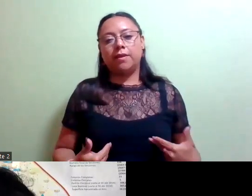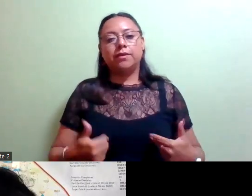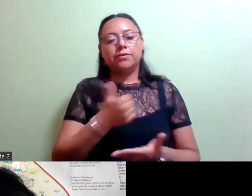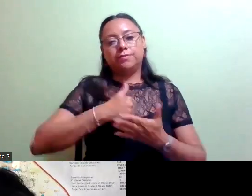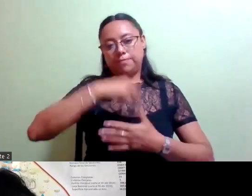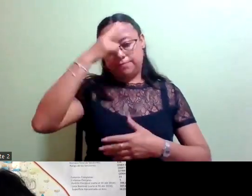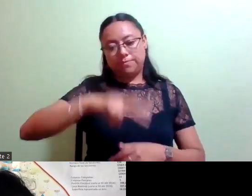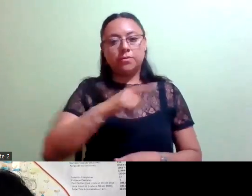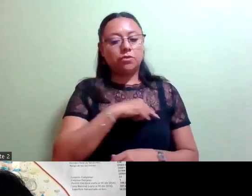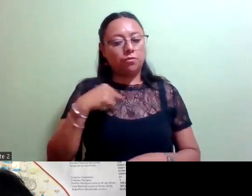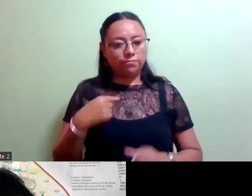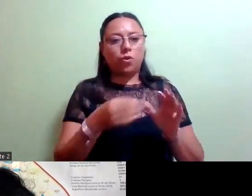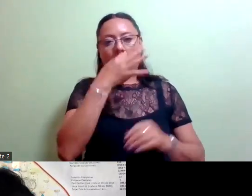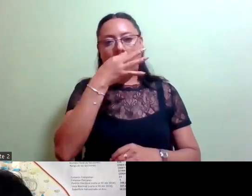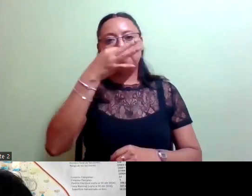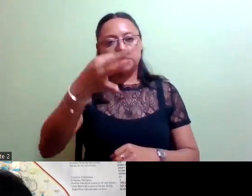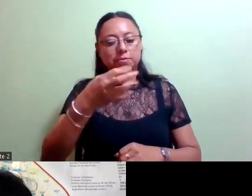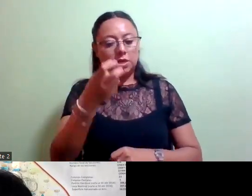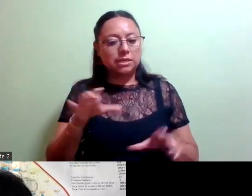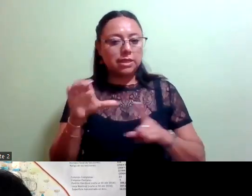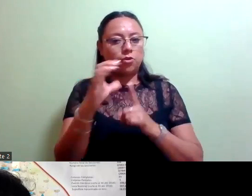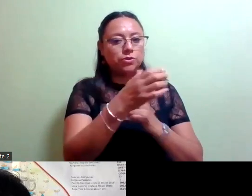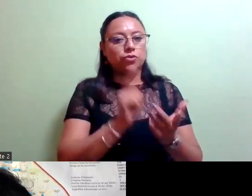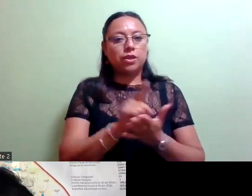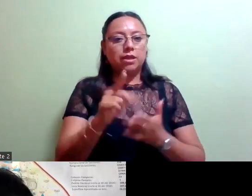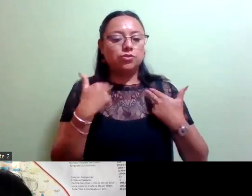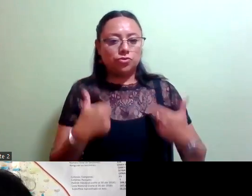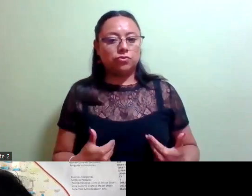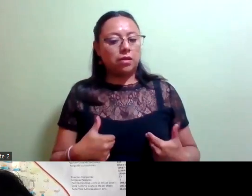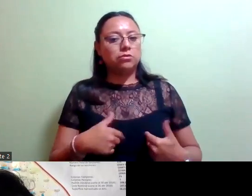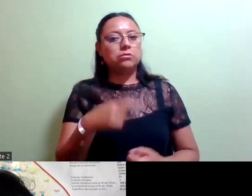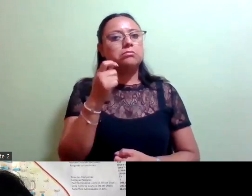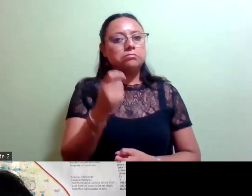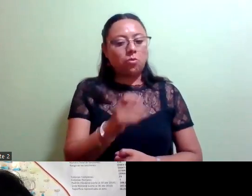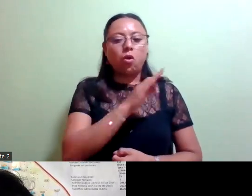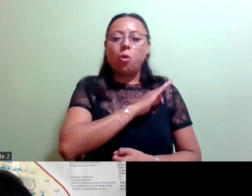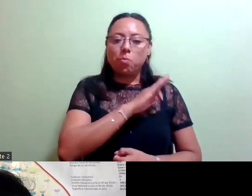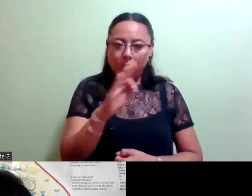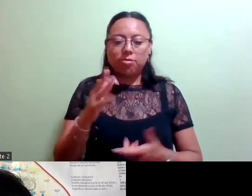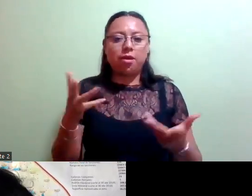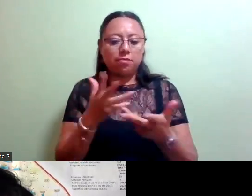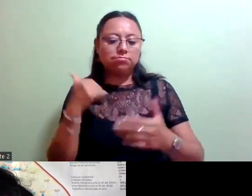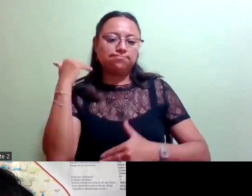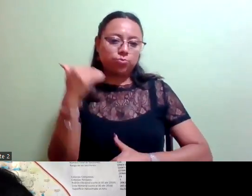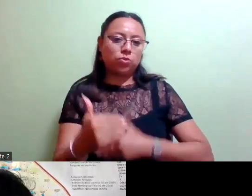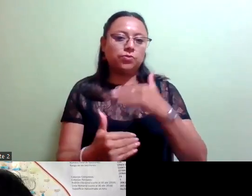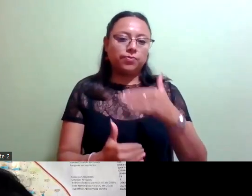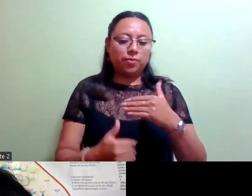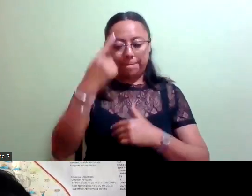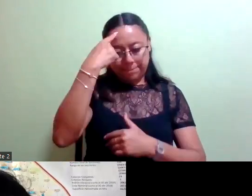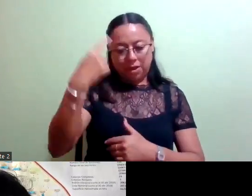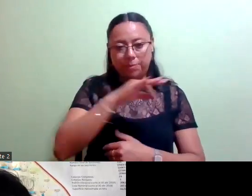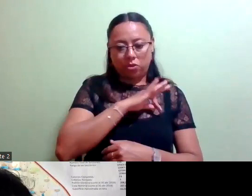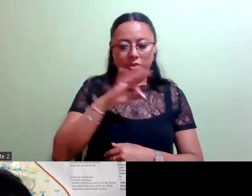México, damos cuenta que esta Comisión de Derechos Humanos es competente para llevar a cabo el procedimiento de elección